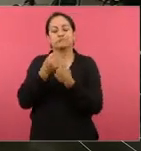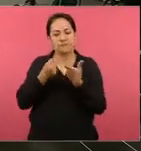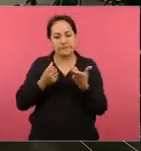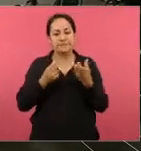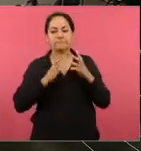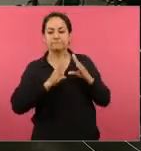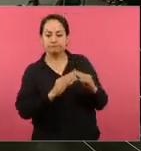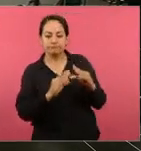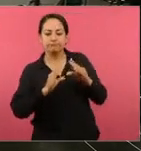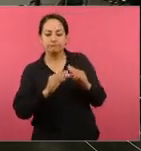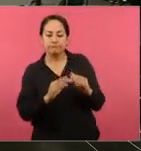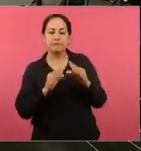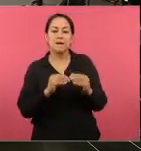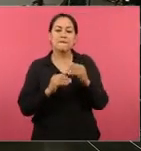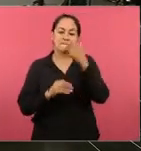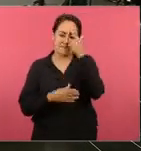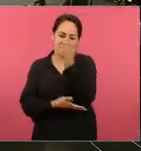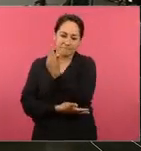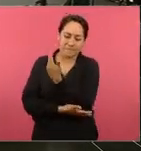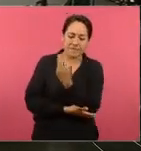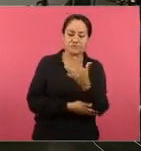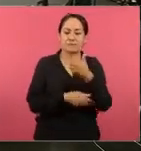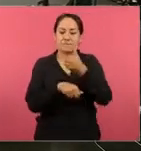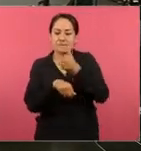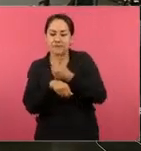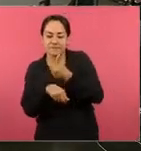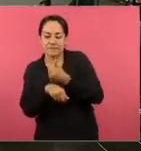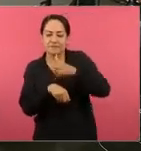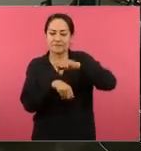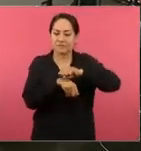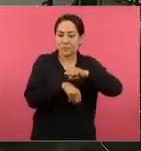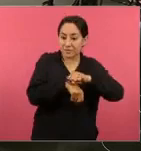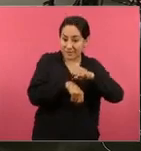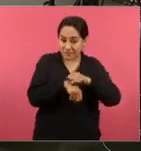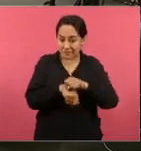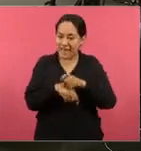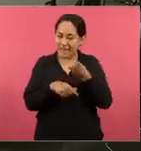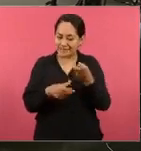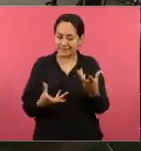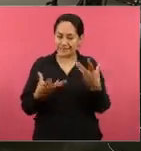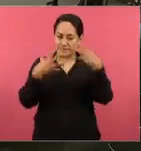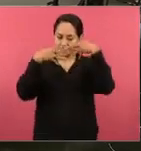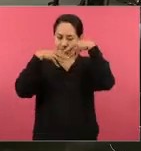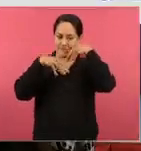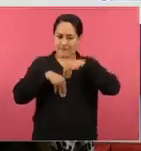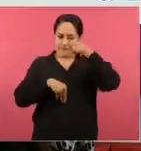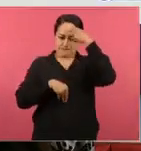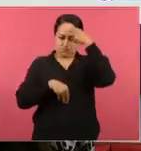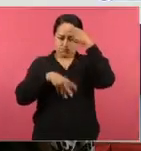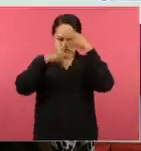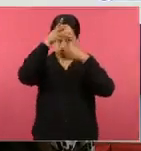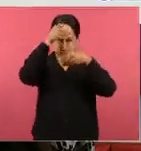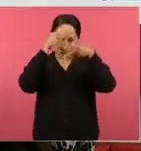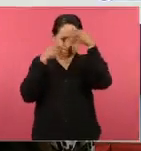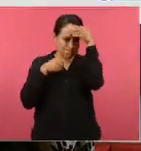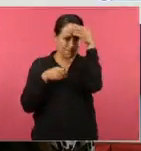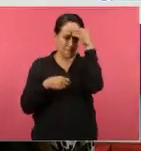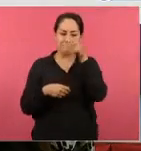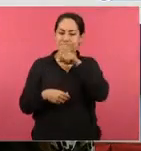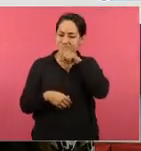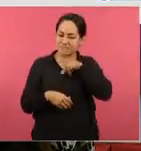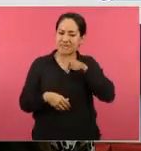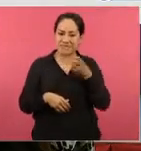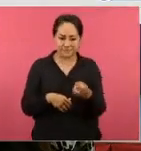primaria, preescolar, primaria y secundaria, deben conocer. ¿Qué sucede si doy un caso